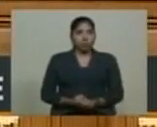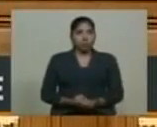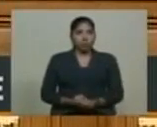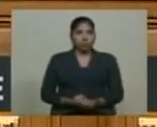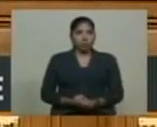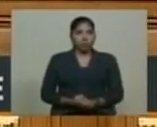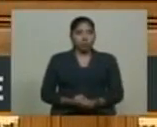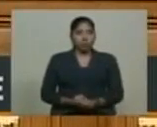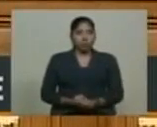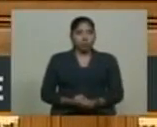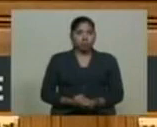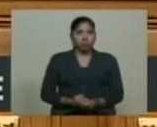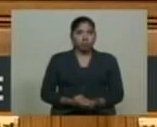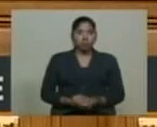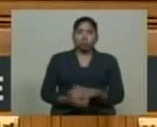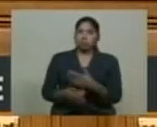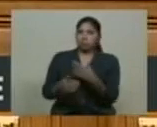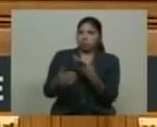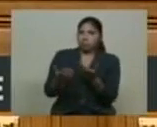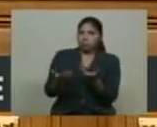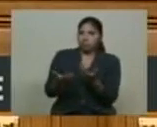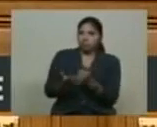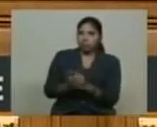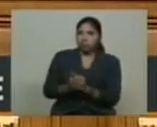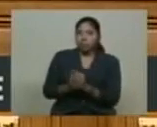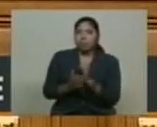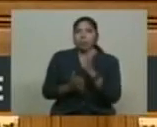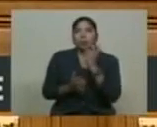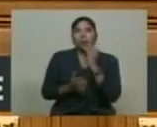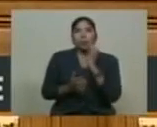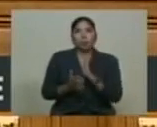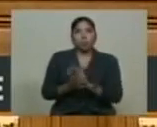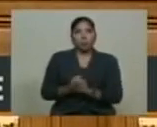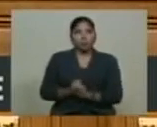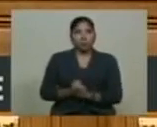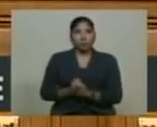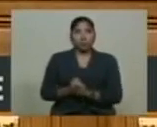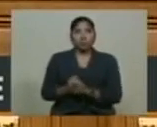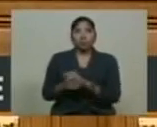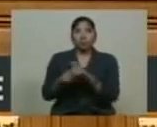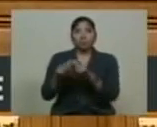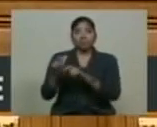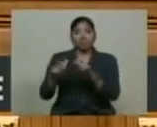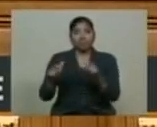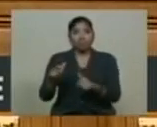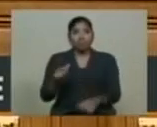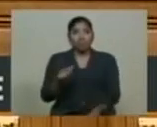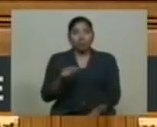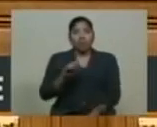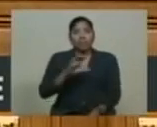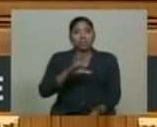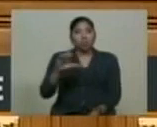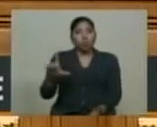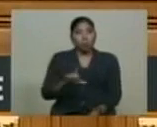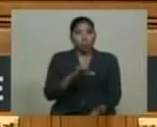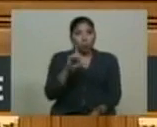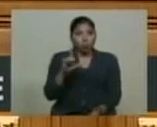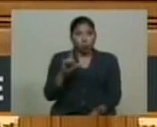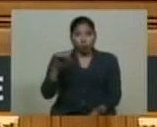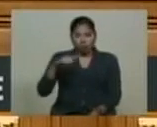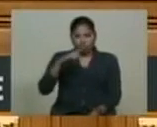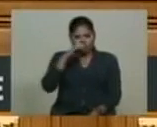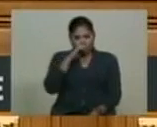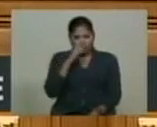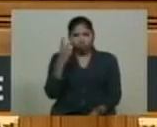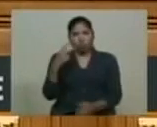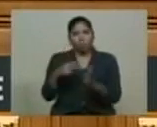algo más cercano a nosotros que la providencia, ha querido que la víspera del 5 de julio de este